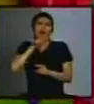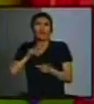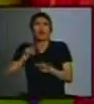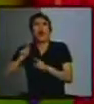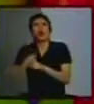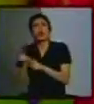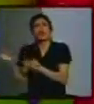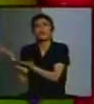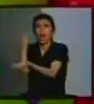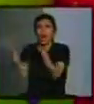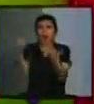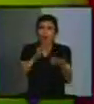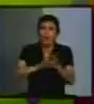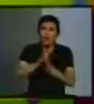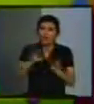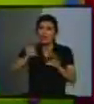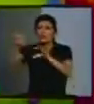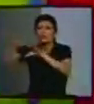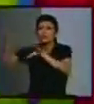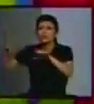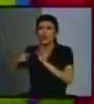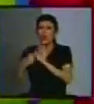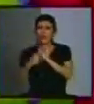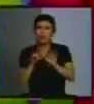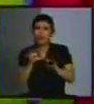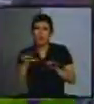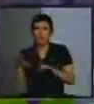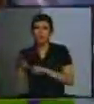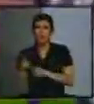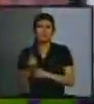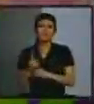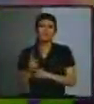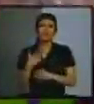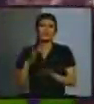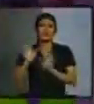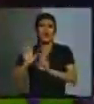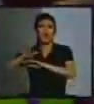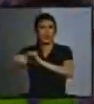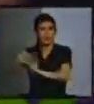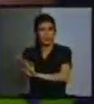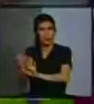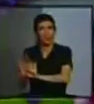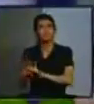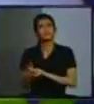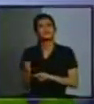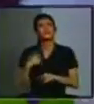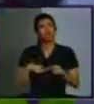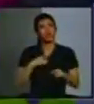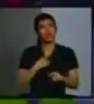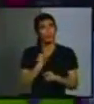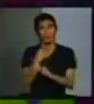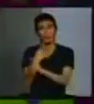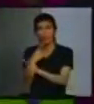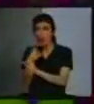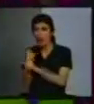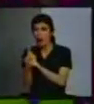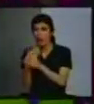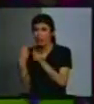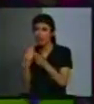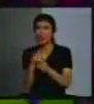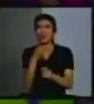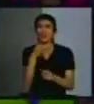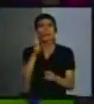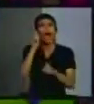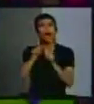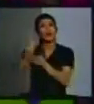sacar toda la mercadería que tienen para mostrársela a las personas. Nosotros conversamos con algunos locatarios que nos decían que el domingo